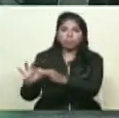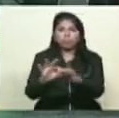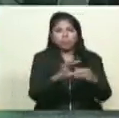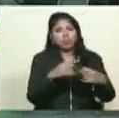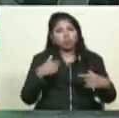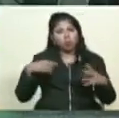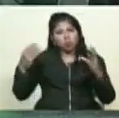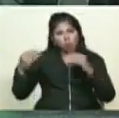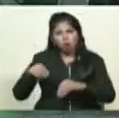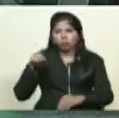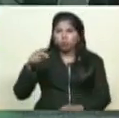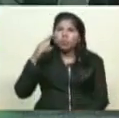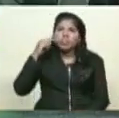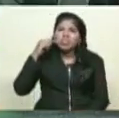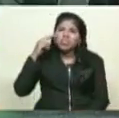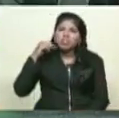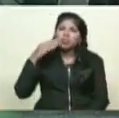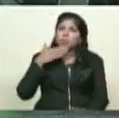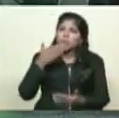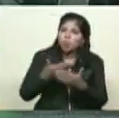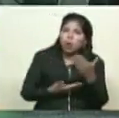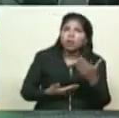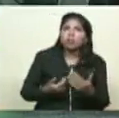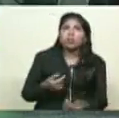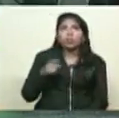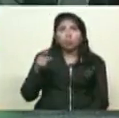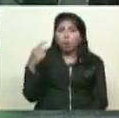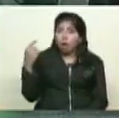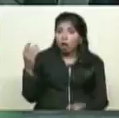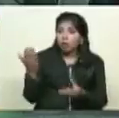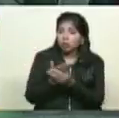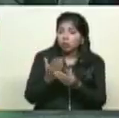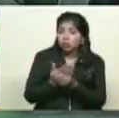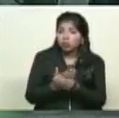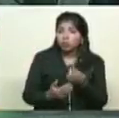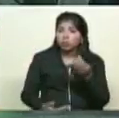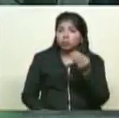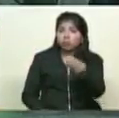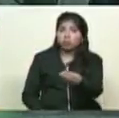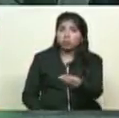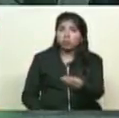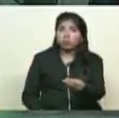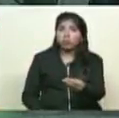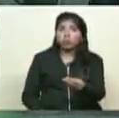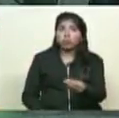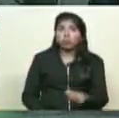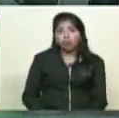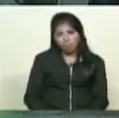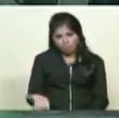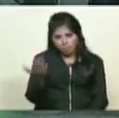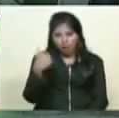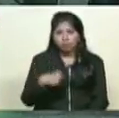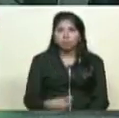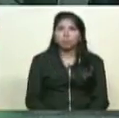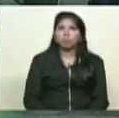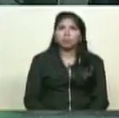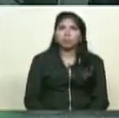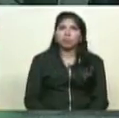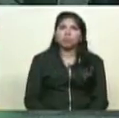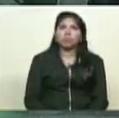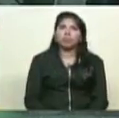acuerdo, Raúl, con todas las propuestas que has traído. ¿Tú tienes un documento? Bueno, ve para acá, Andresote, ve.